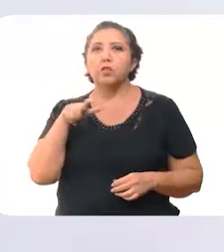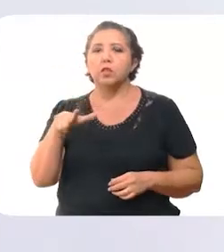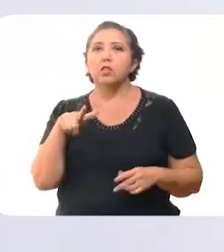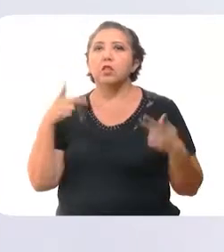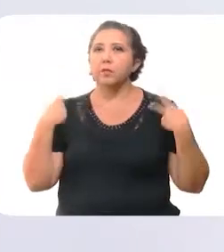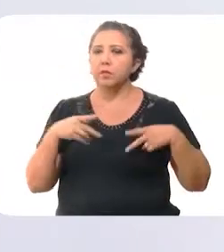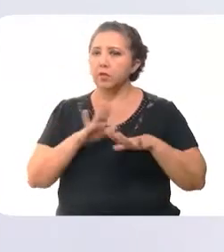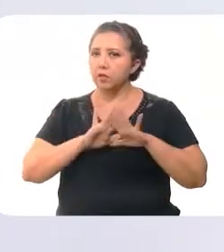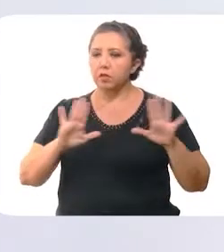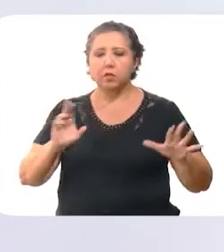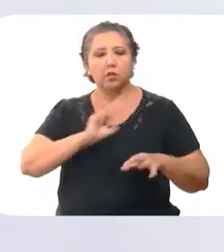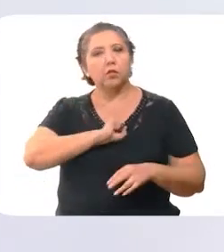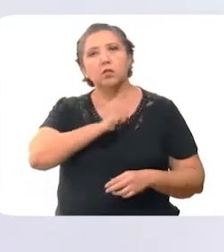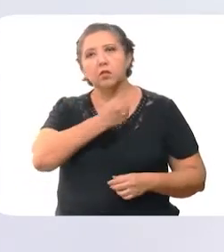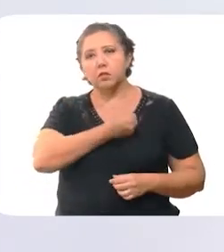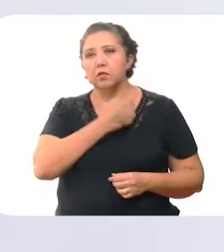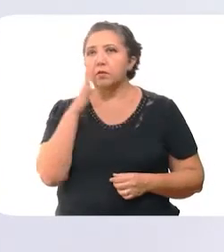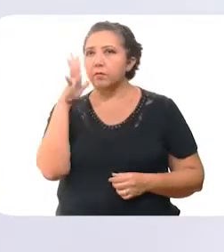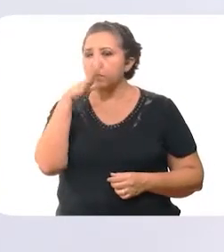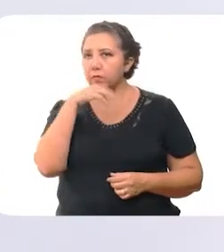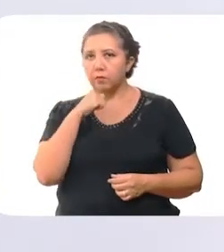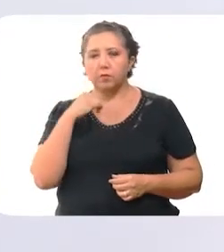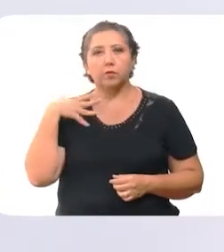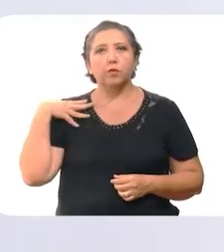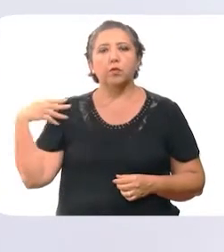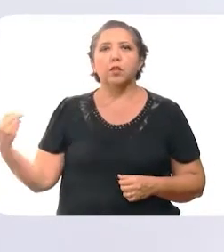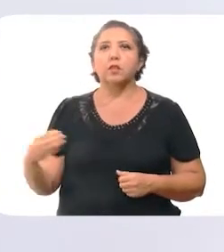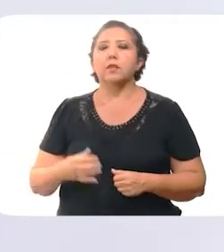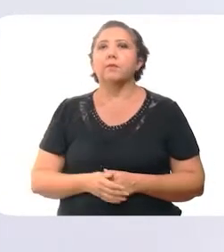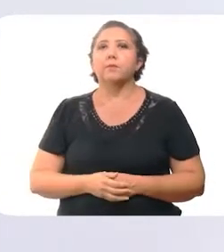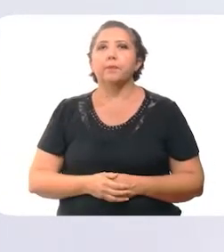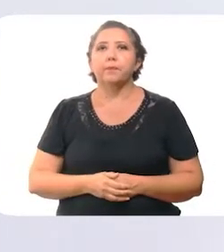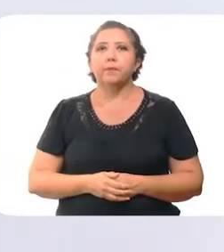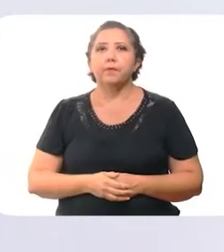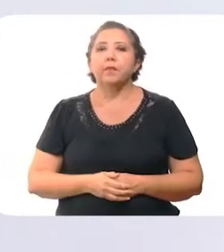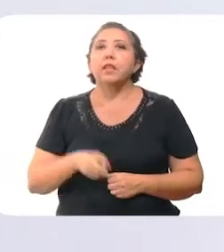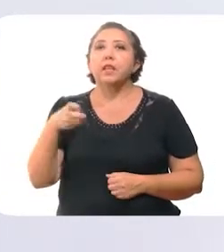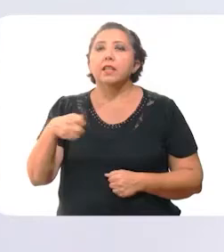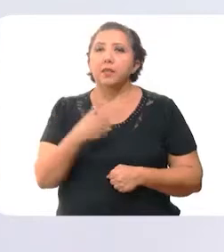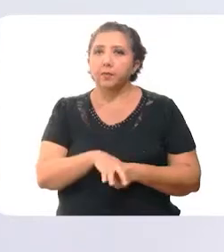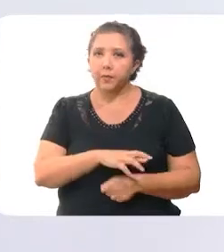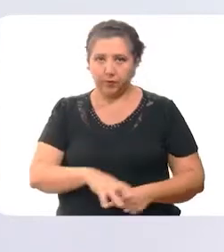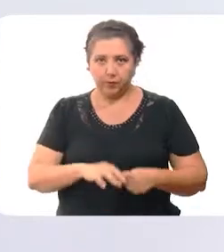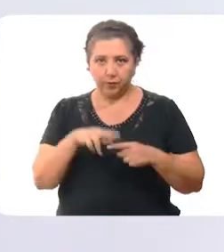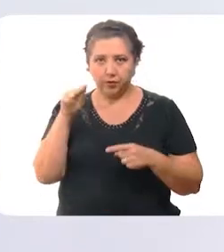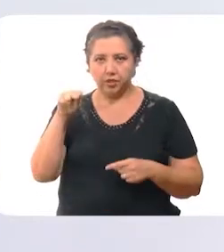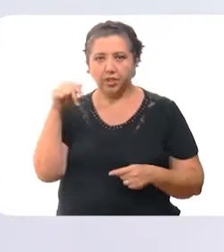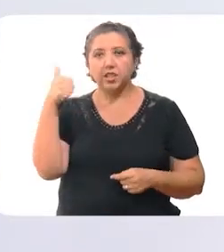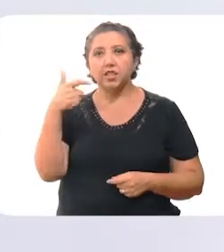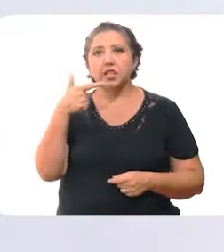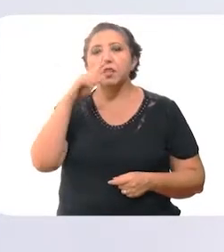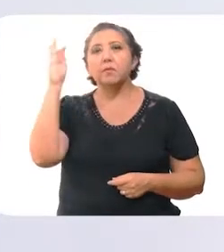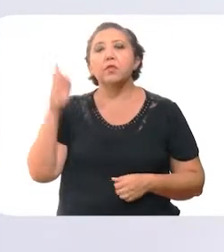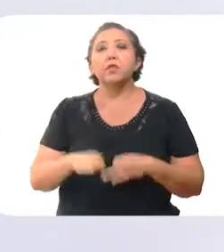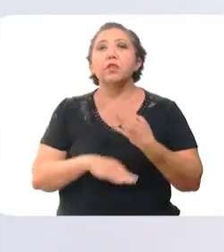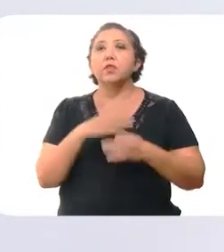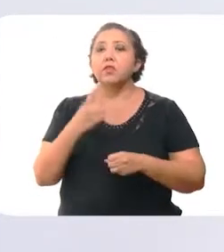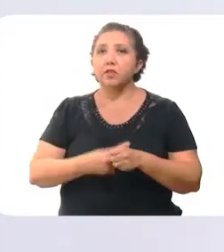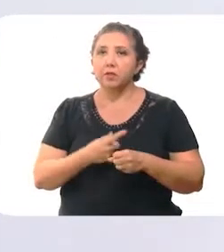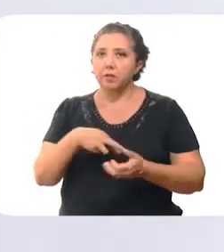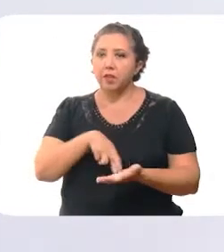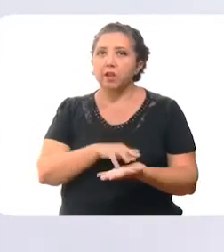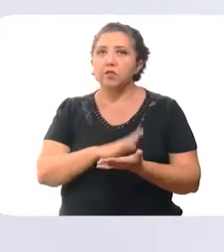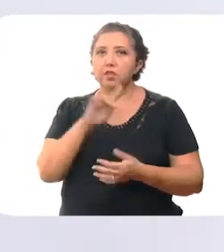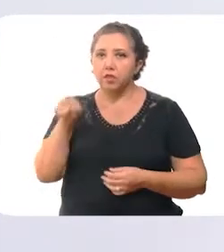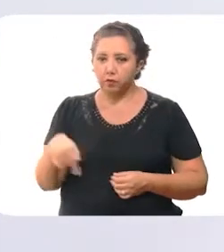31.417 pacientes ya se recuperaron, no presentan síntomas ni pueden contagiar. Esta cifra representa el 87% del total de